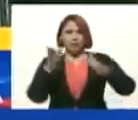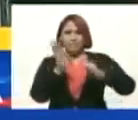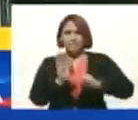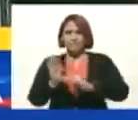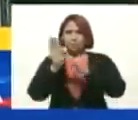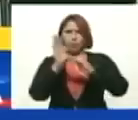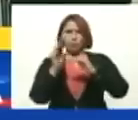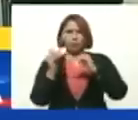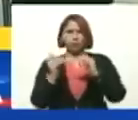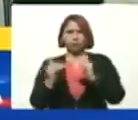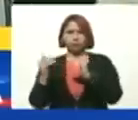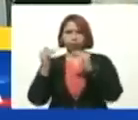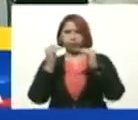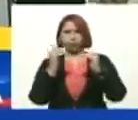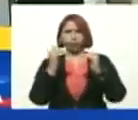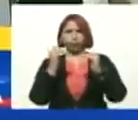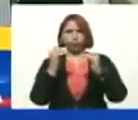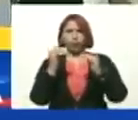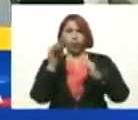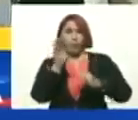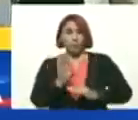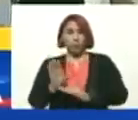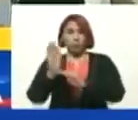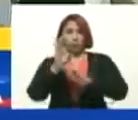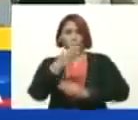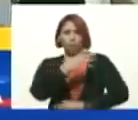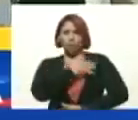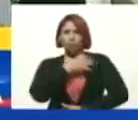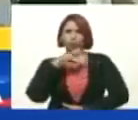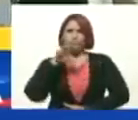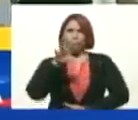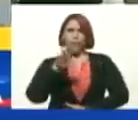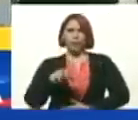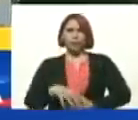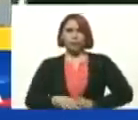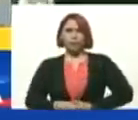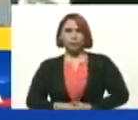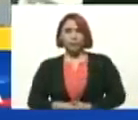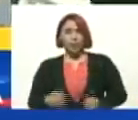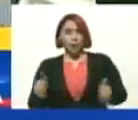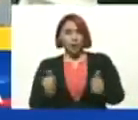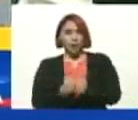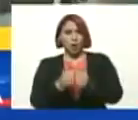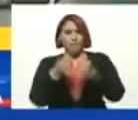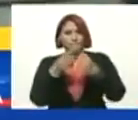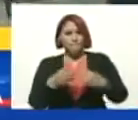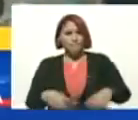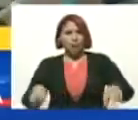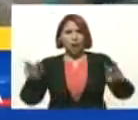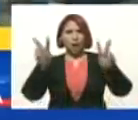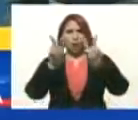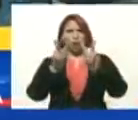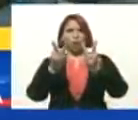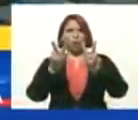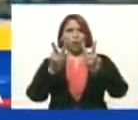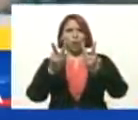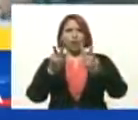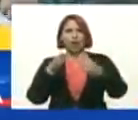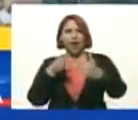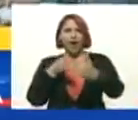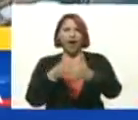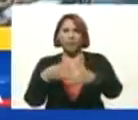estabilidad, la gran protectora de la soberanía, con sus valores del